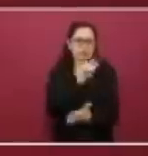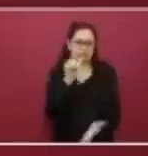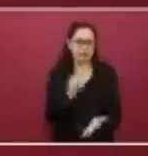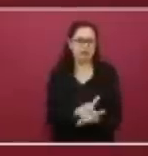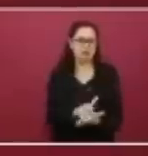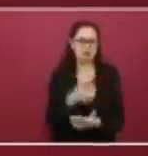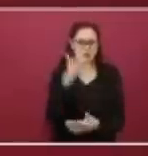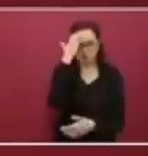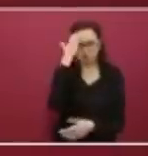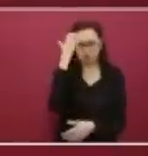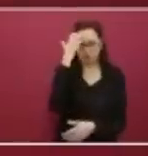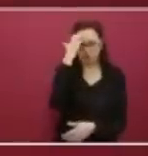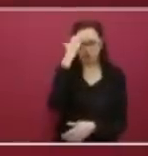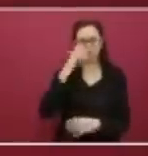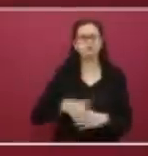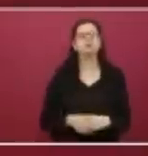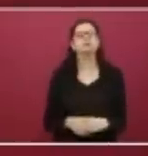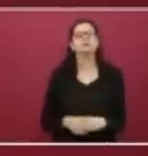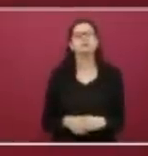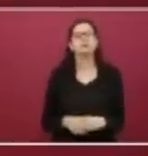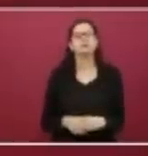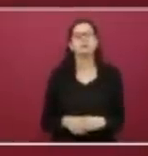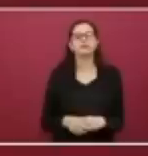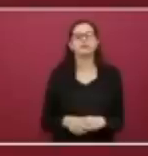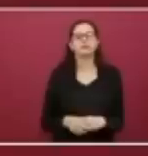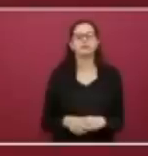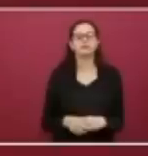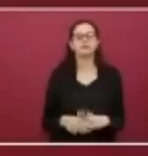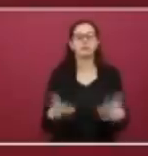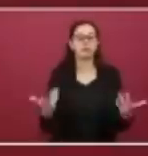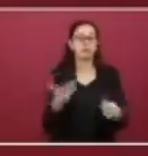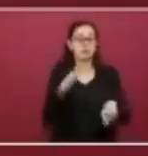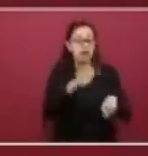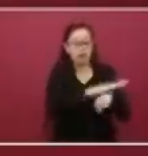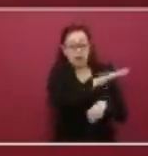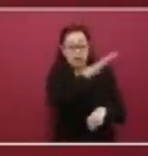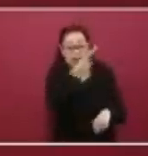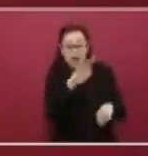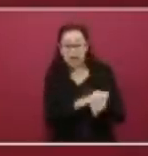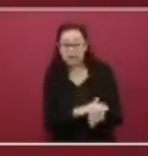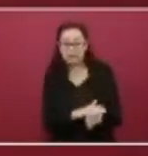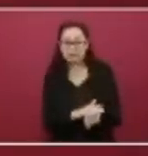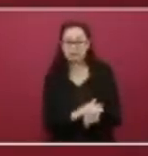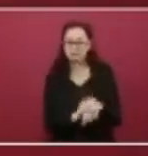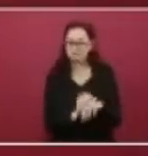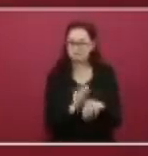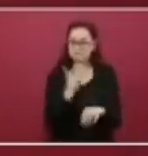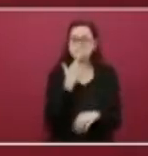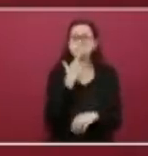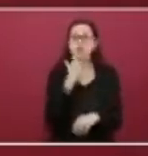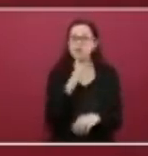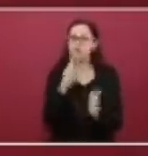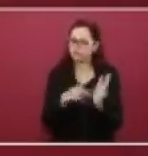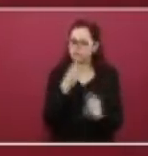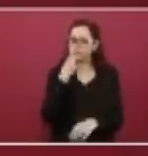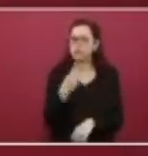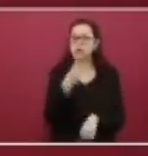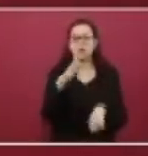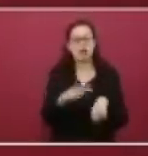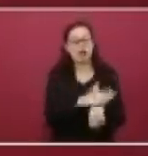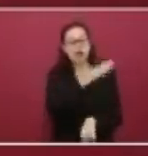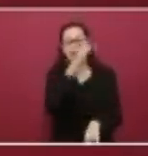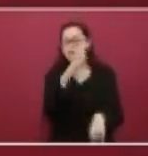materia quiero decirles que las mejores calificaciones las mejores calificaciones fueron los